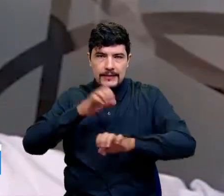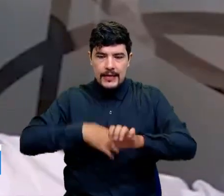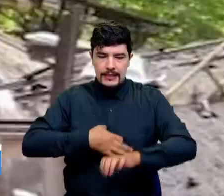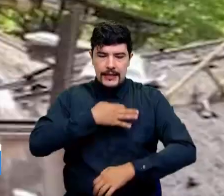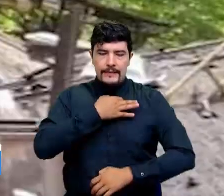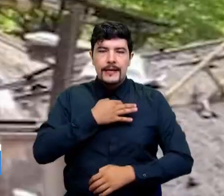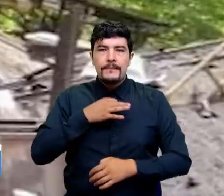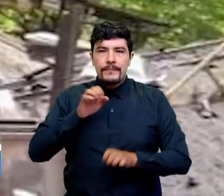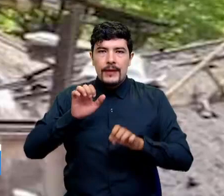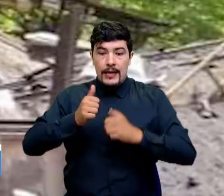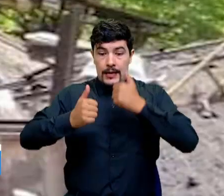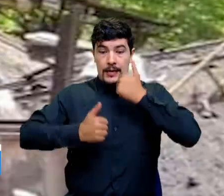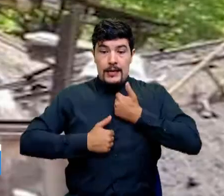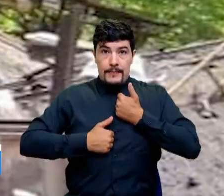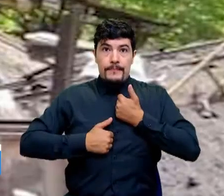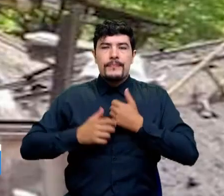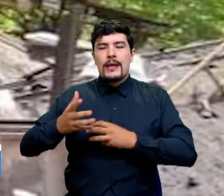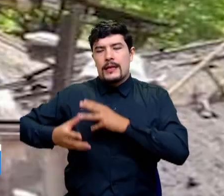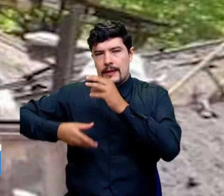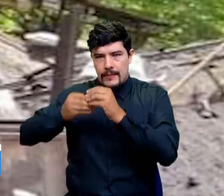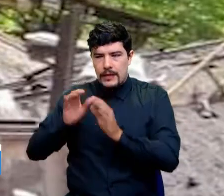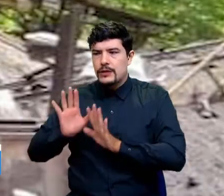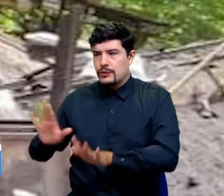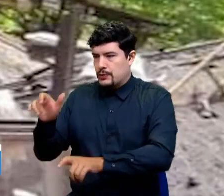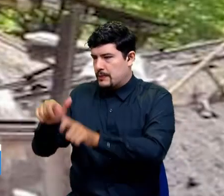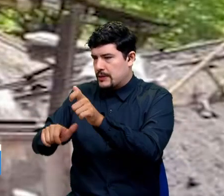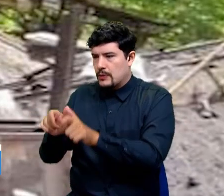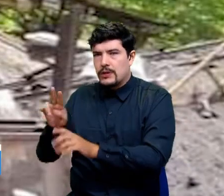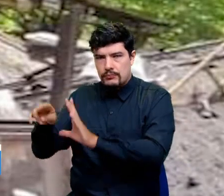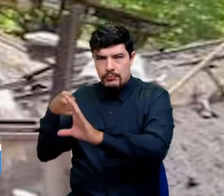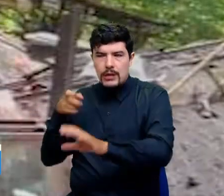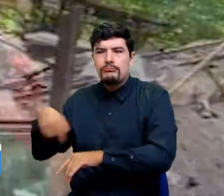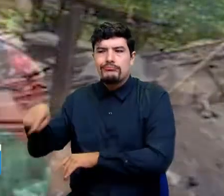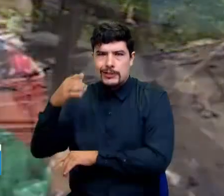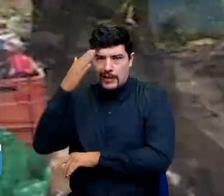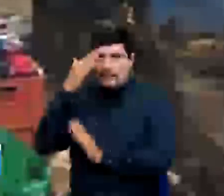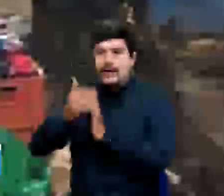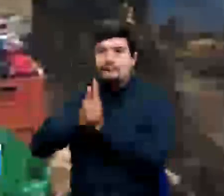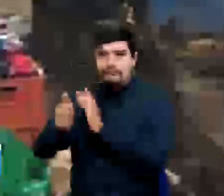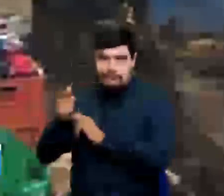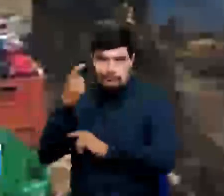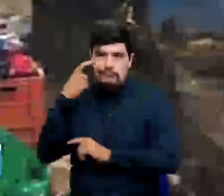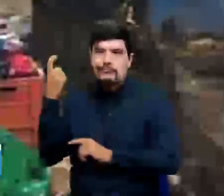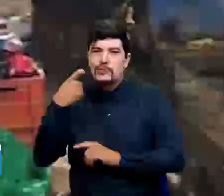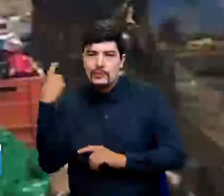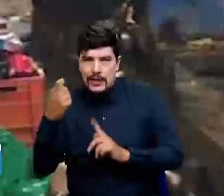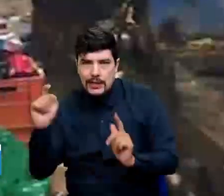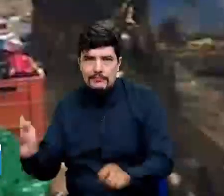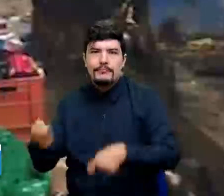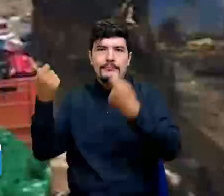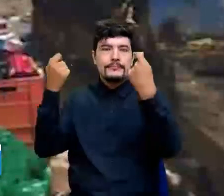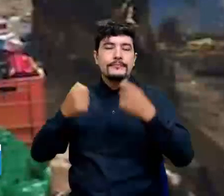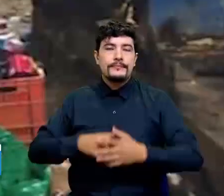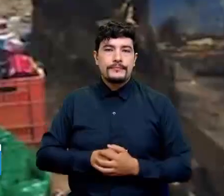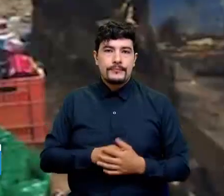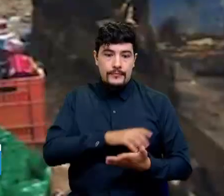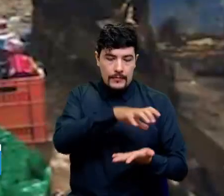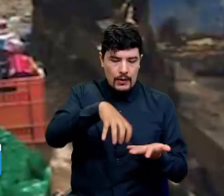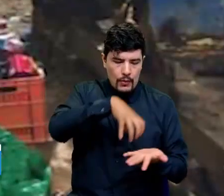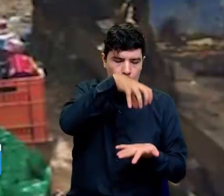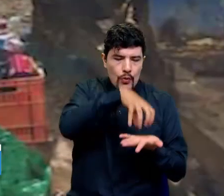Ejército Nacional y también con los mineros que son expertos en búsqueda y rescate. Tenemos articulado un puesto de